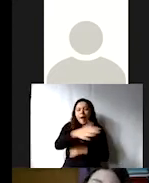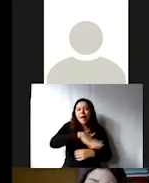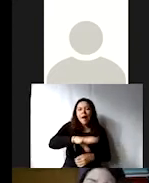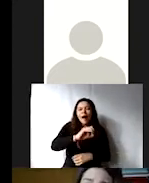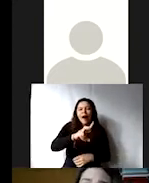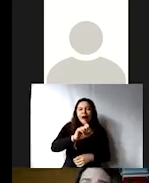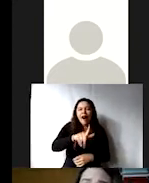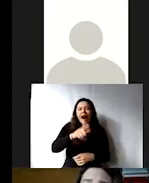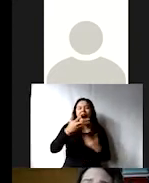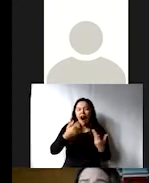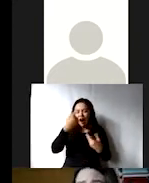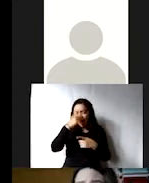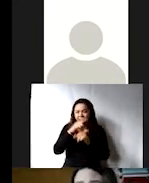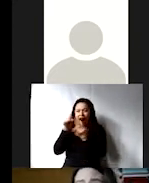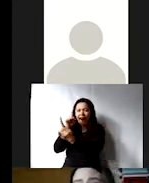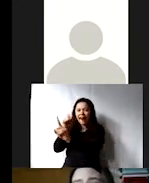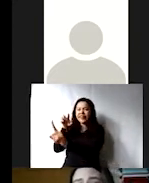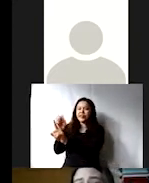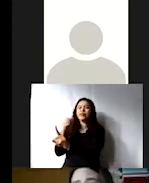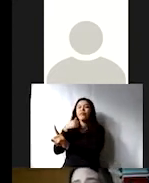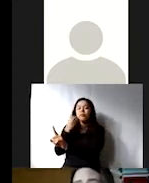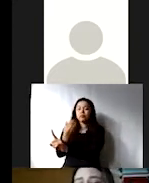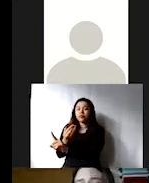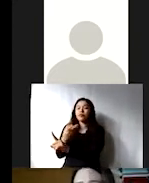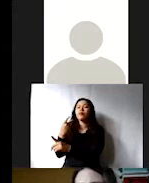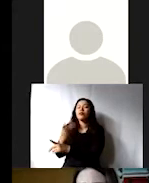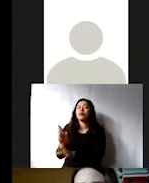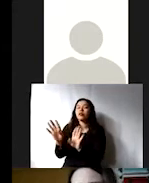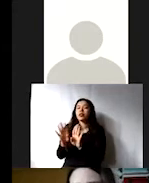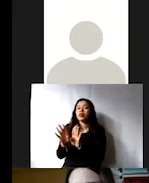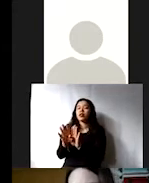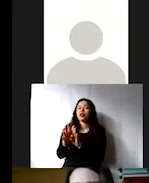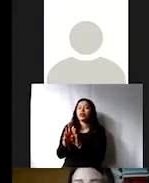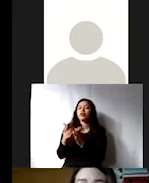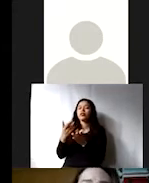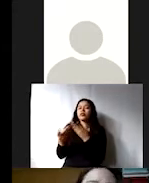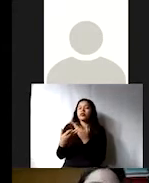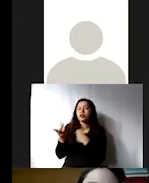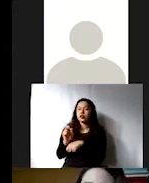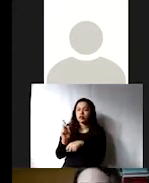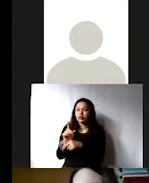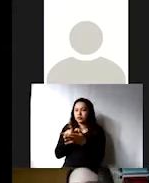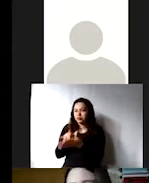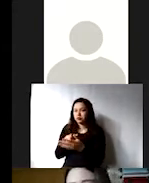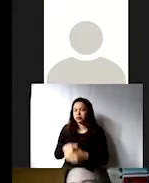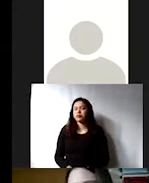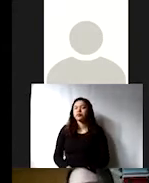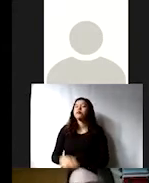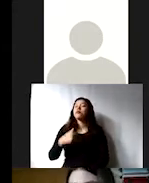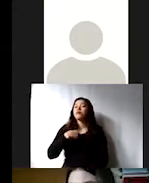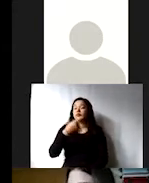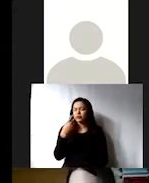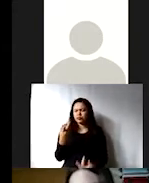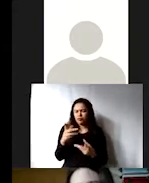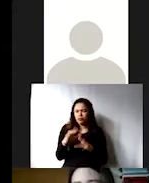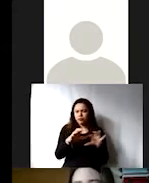de estas grandes metas que tienen los ODS, le ponen los cómo en su actuar del día a día. Pero lo que yo constantemente le digo a todos los